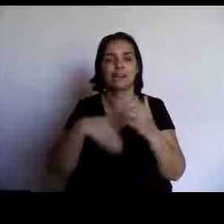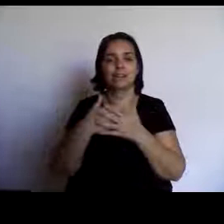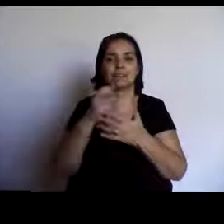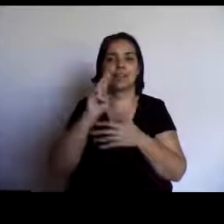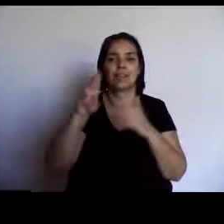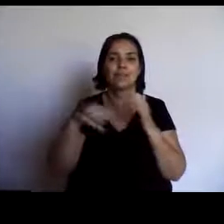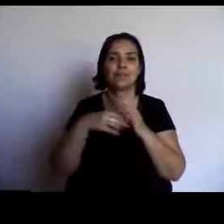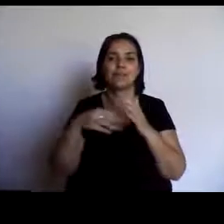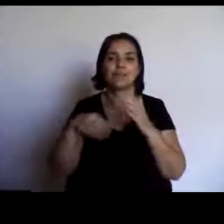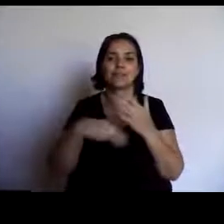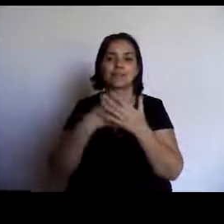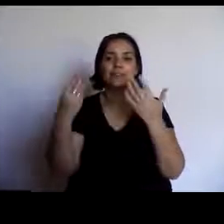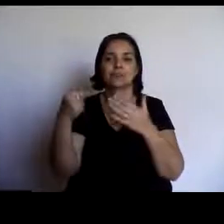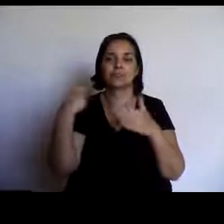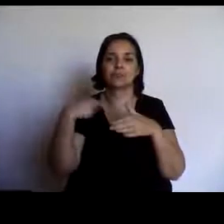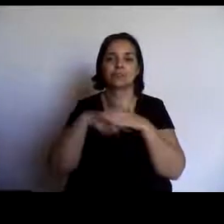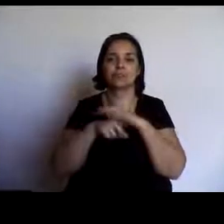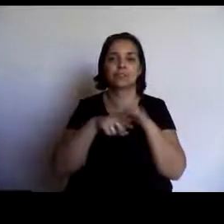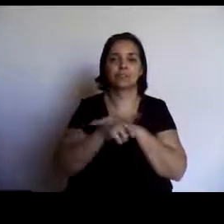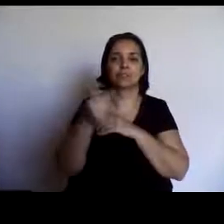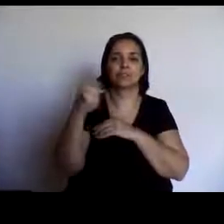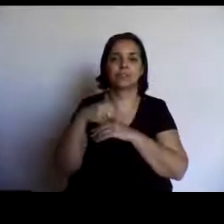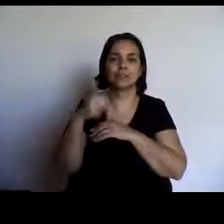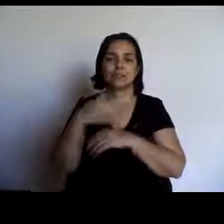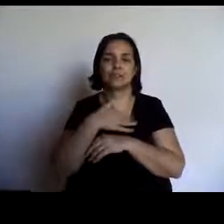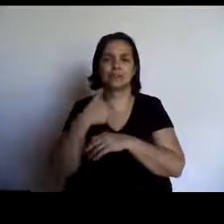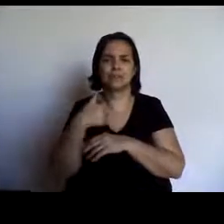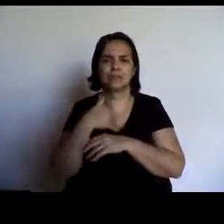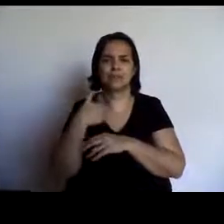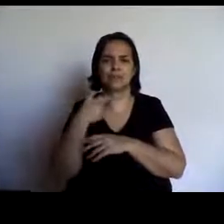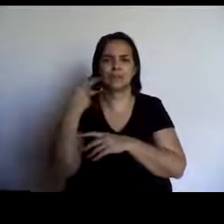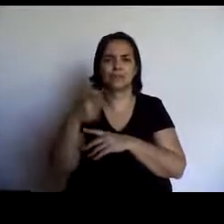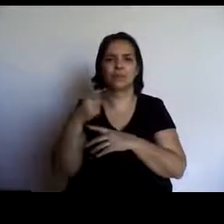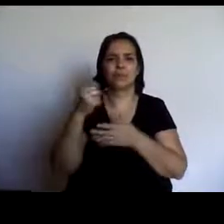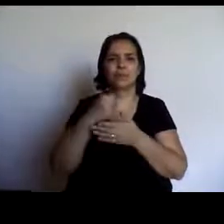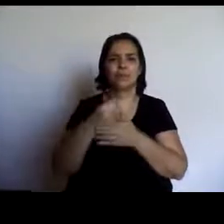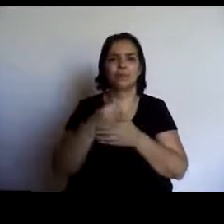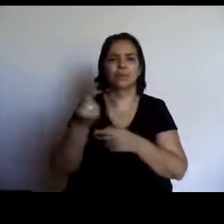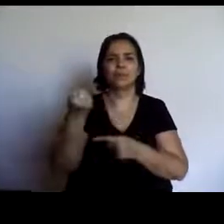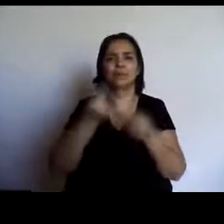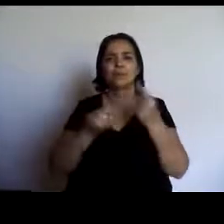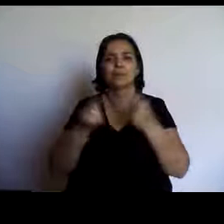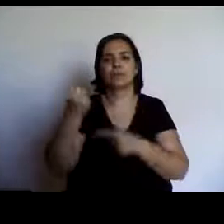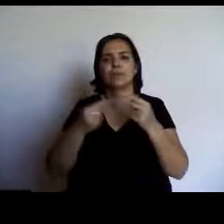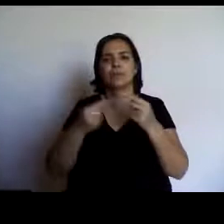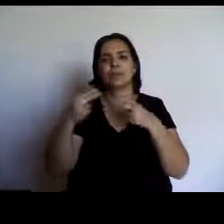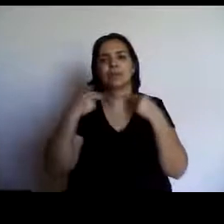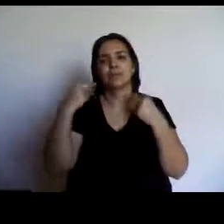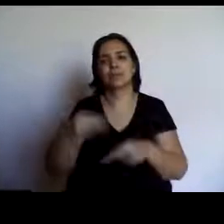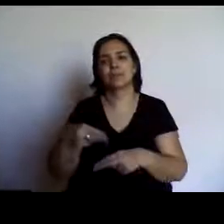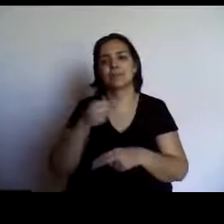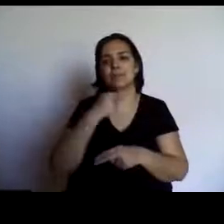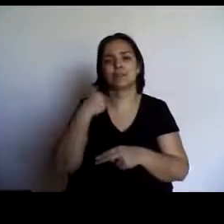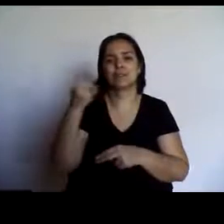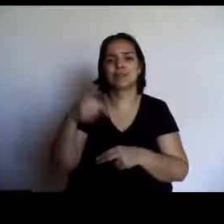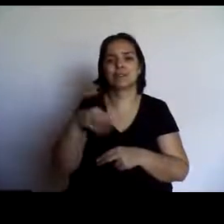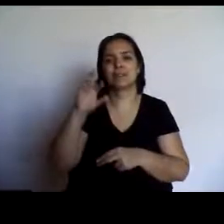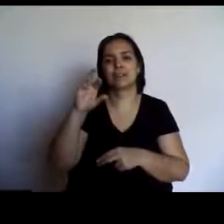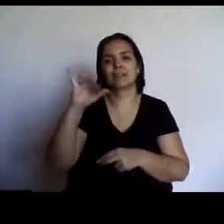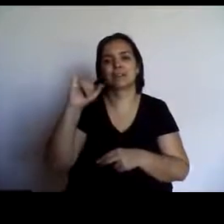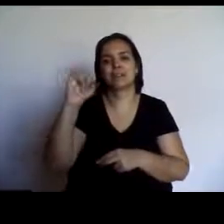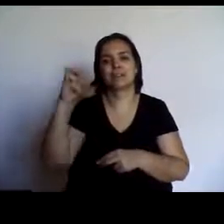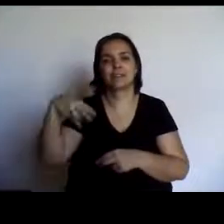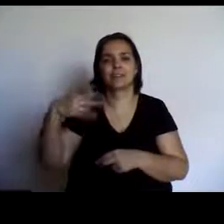2018, he venido desarrollando mis funciones en la Oficina de Proyectos Europeos de la Diputación de Badajoz, que esta mañana Cristina Cortés, en